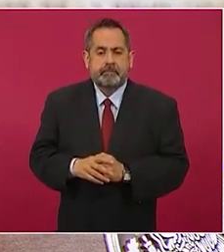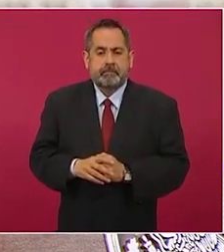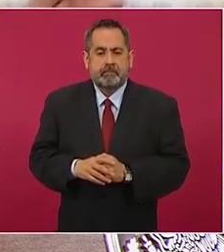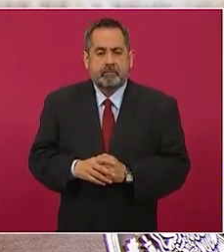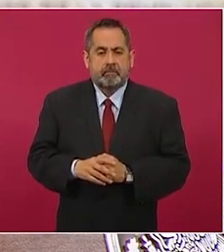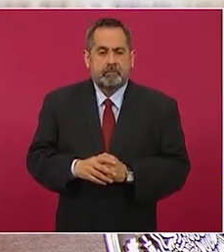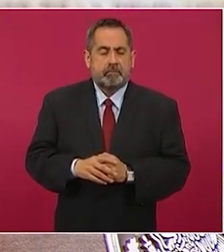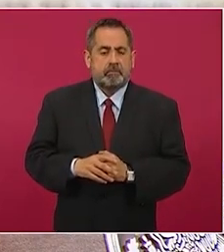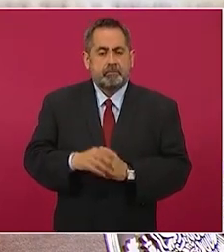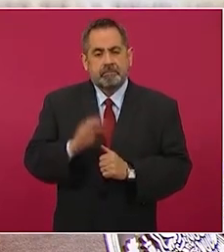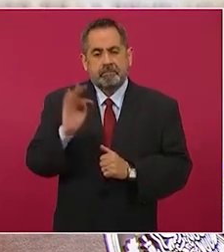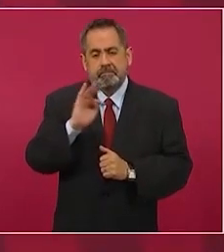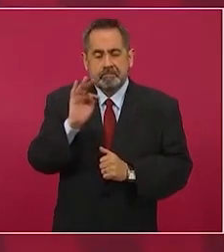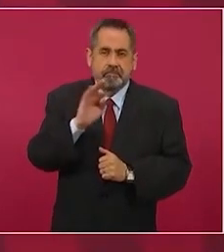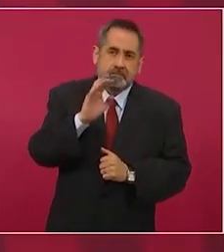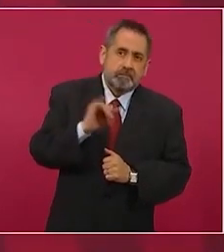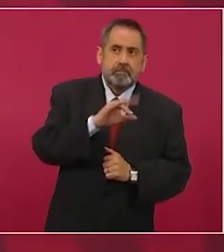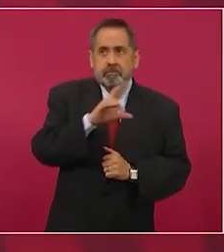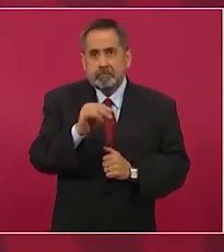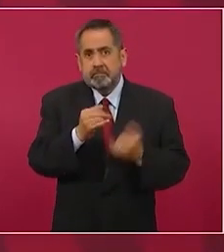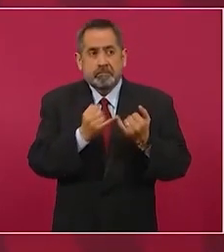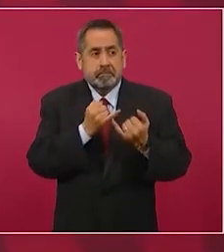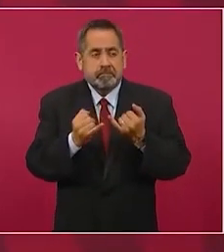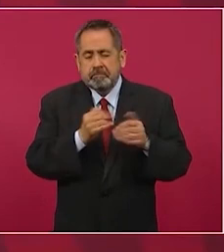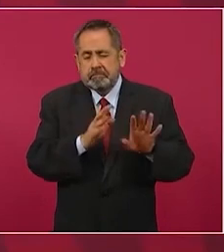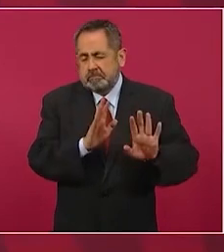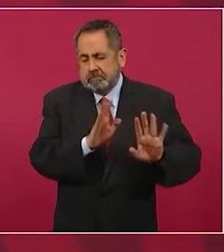cercana o remota,